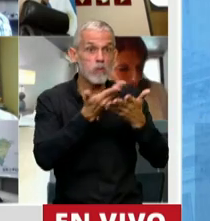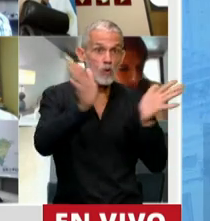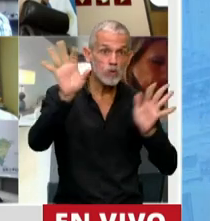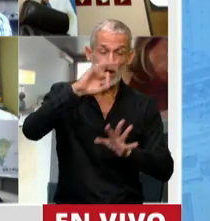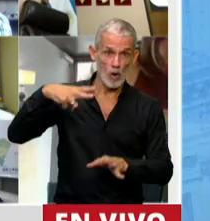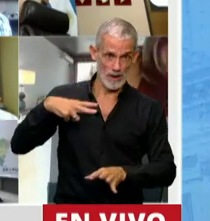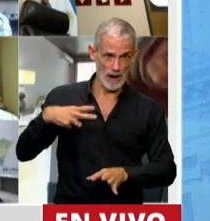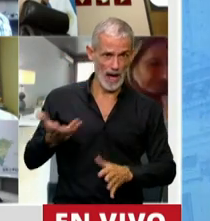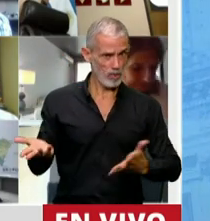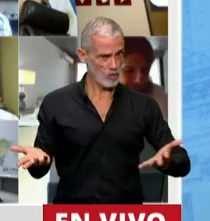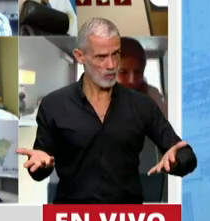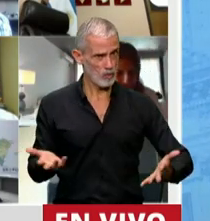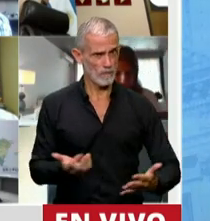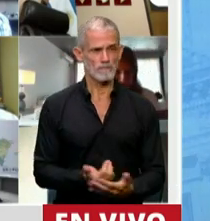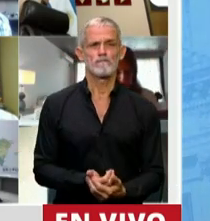y en lo privado.